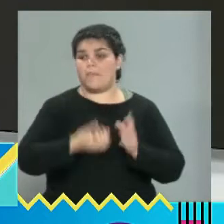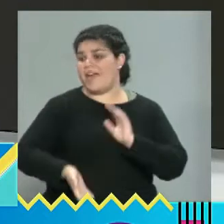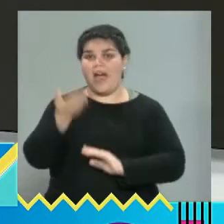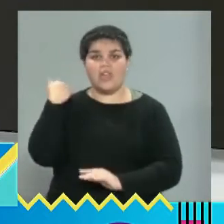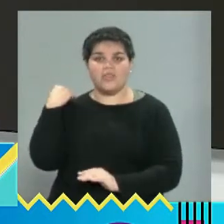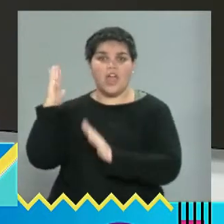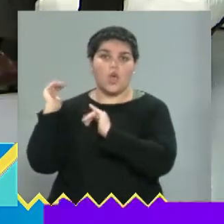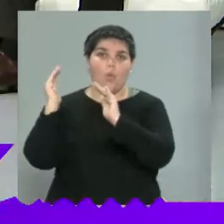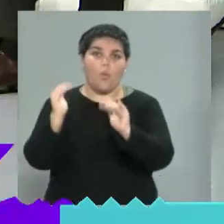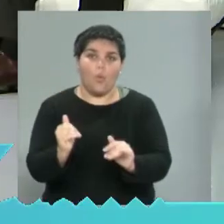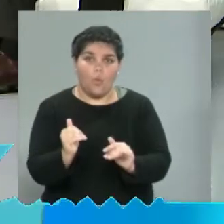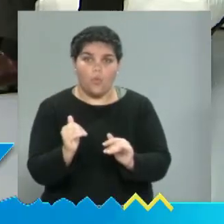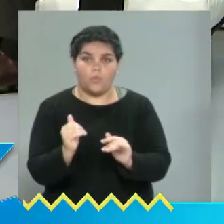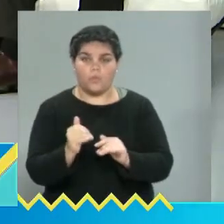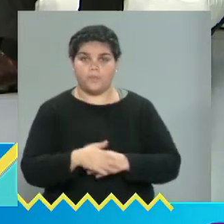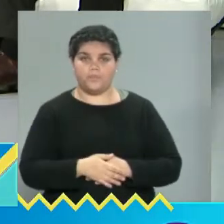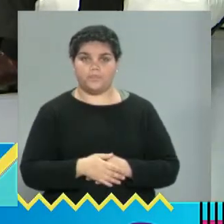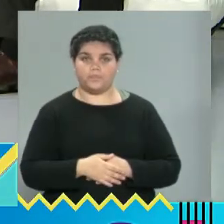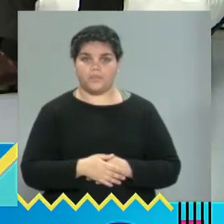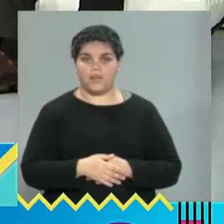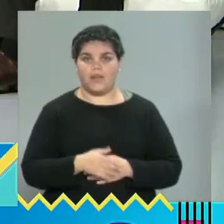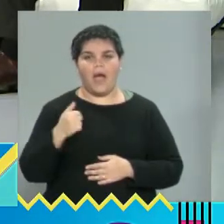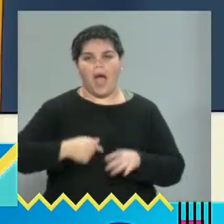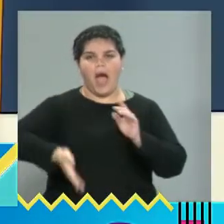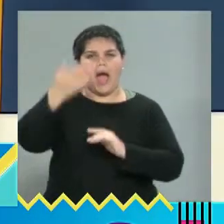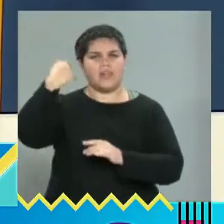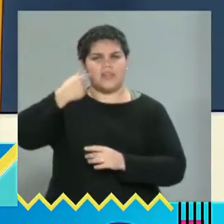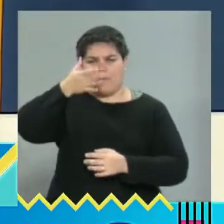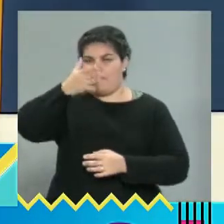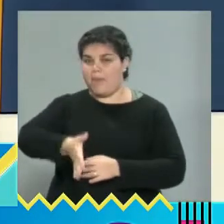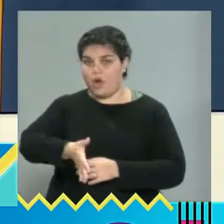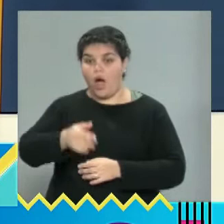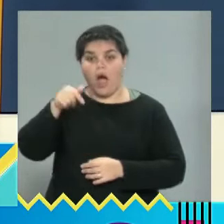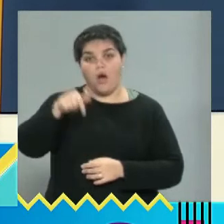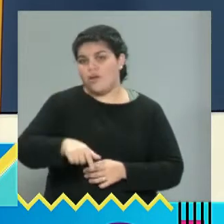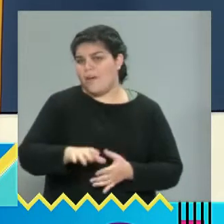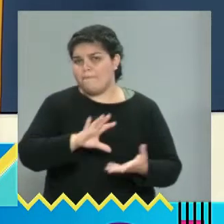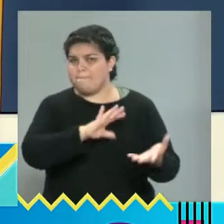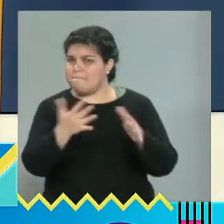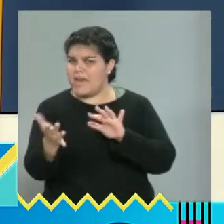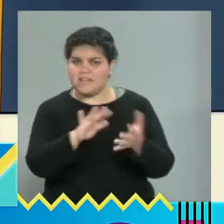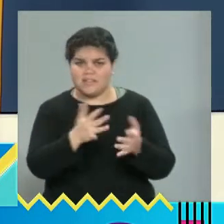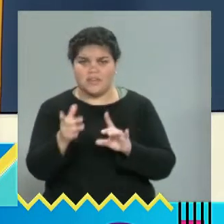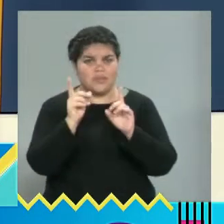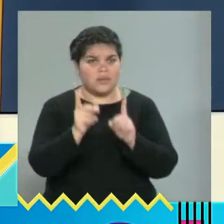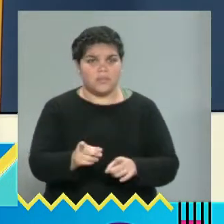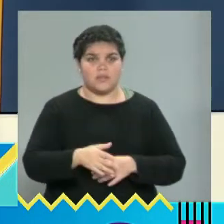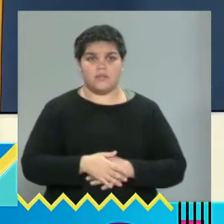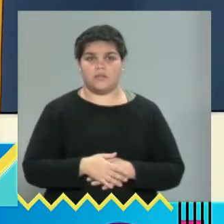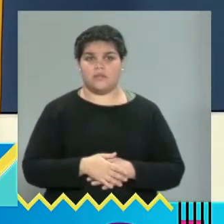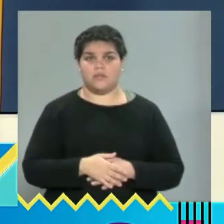Argentina. Por supuesto que en niveles un poco más extremos, pero es la típica situación que originó problemas el fin